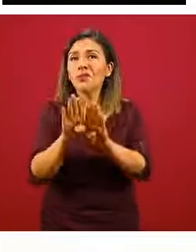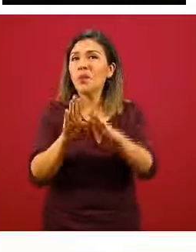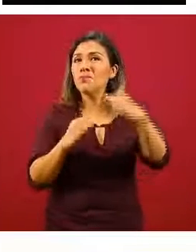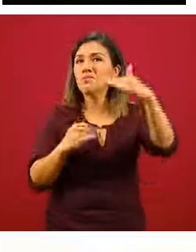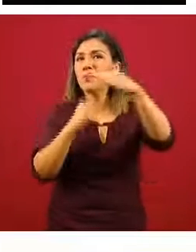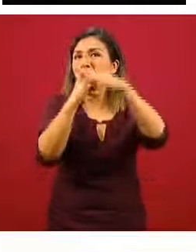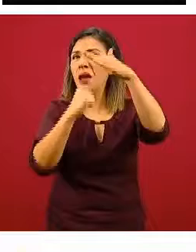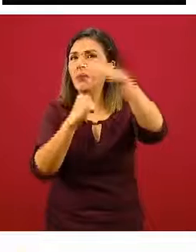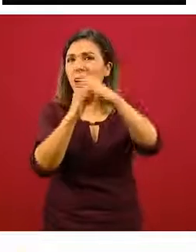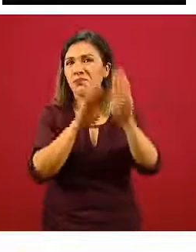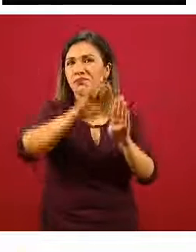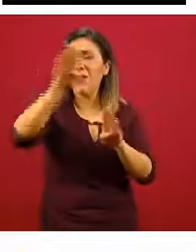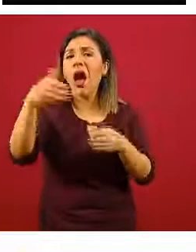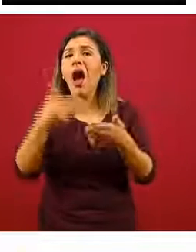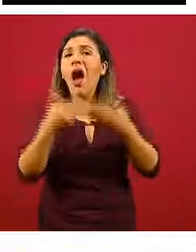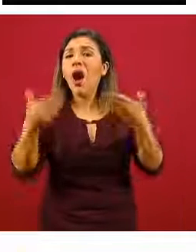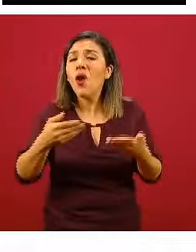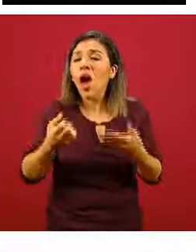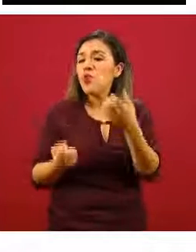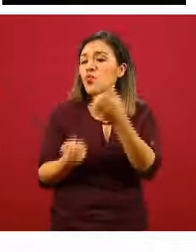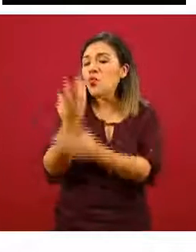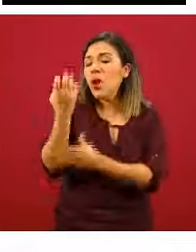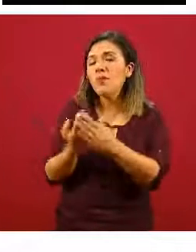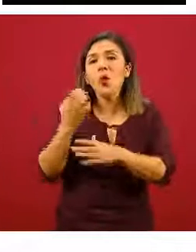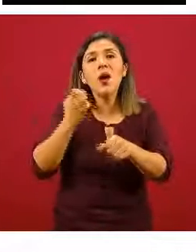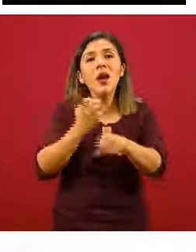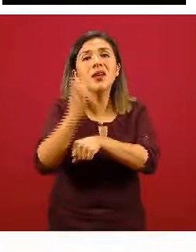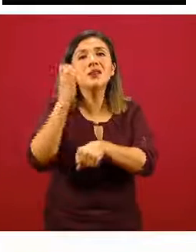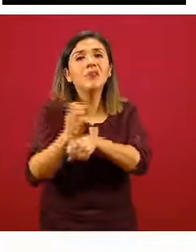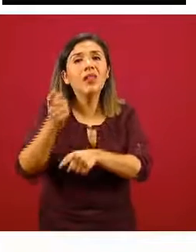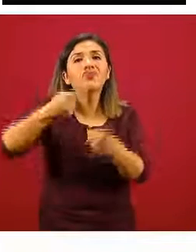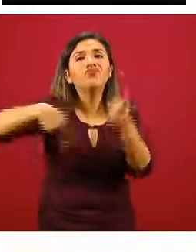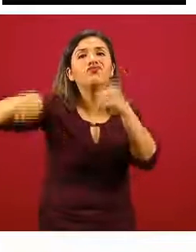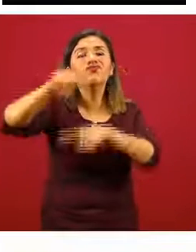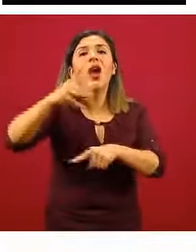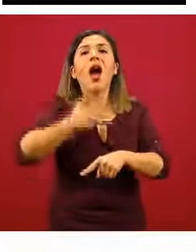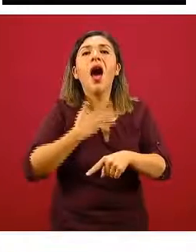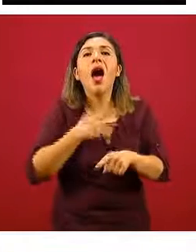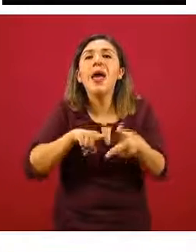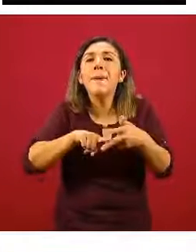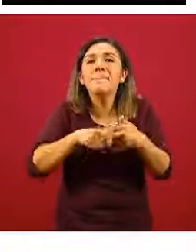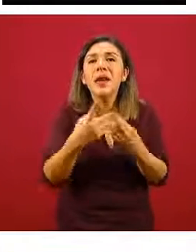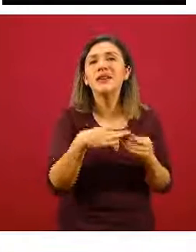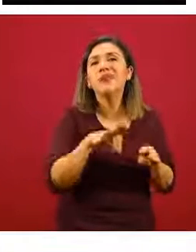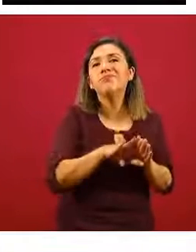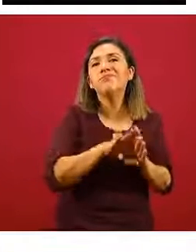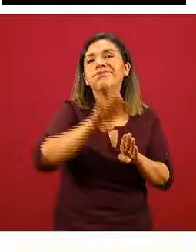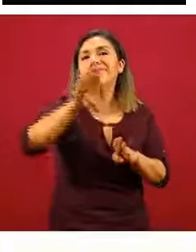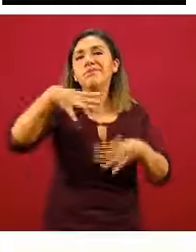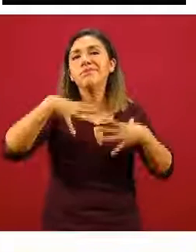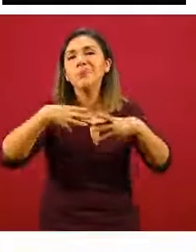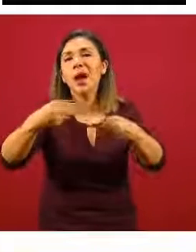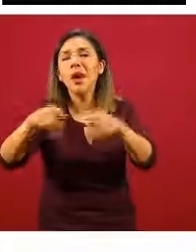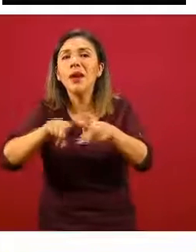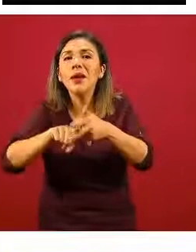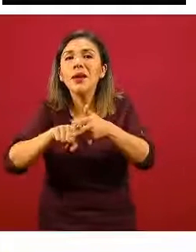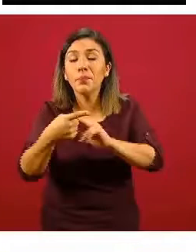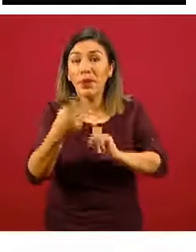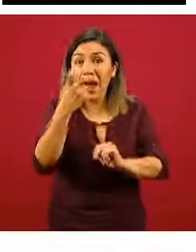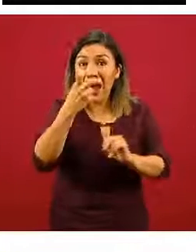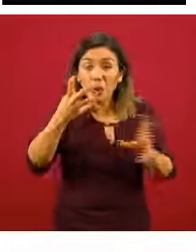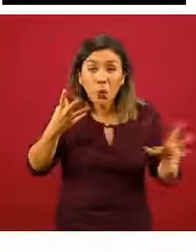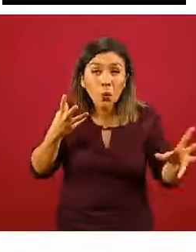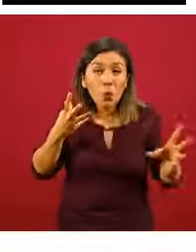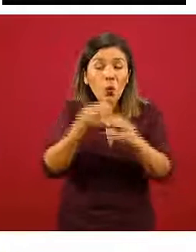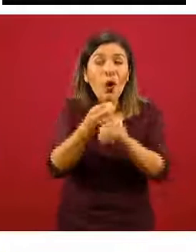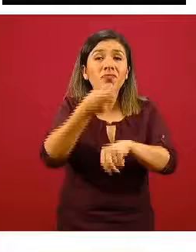ahora sumando los estados que empiezan a entrar a sus curvas ascendentes. Por lo tanto, la suma de todos estos a nivel nacional,